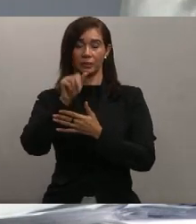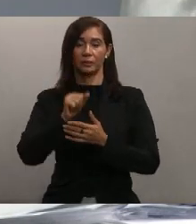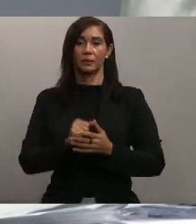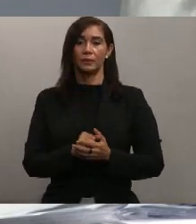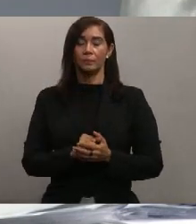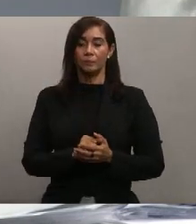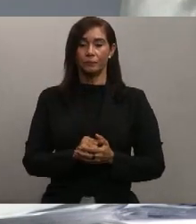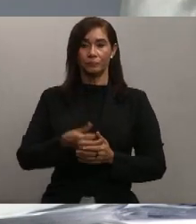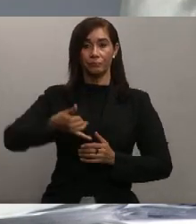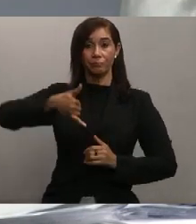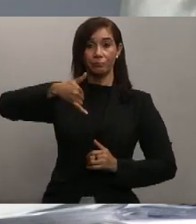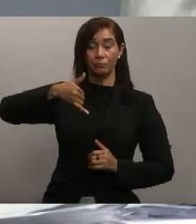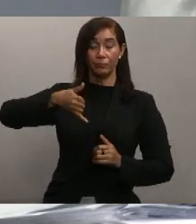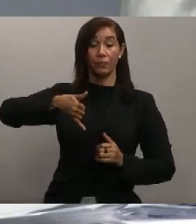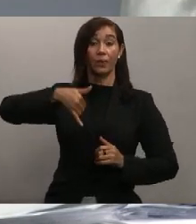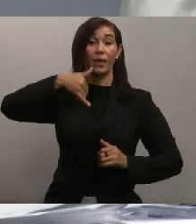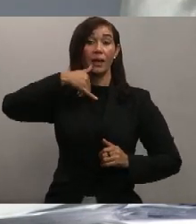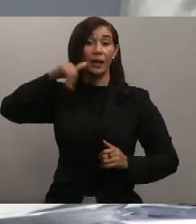Al día de ayer,